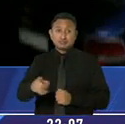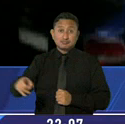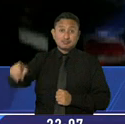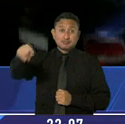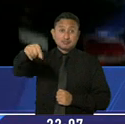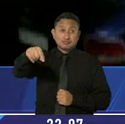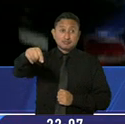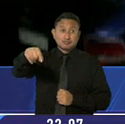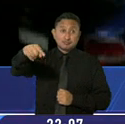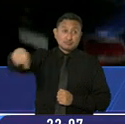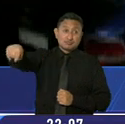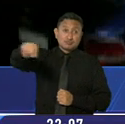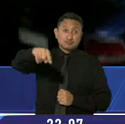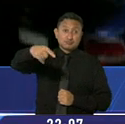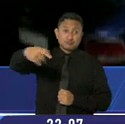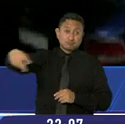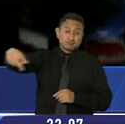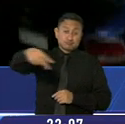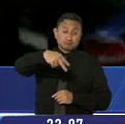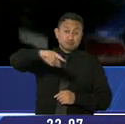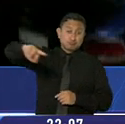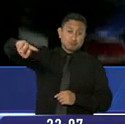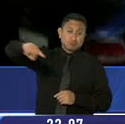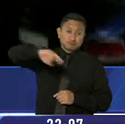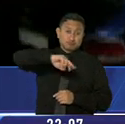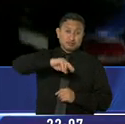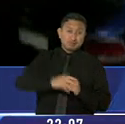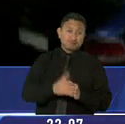parquearon la moto y regresaron caminando.